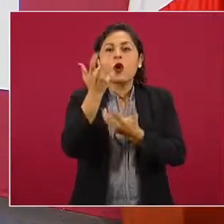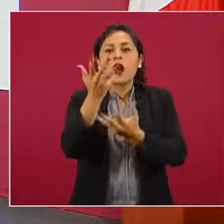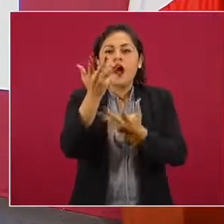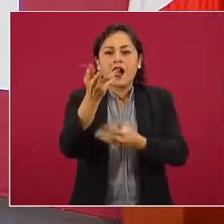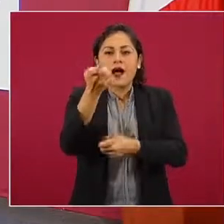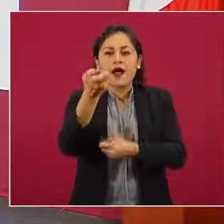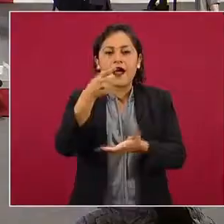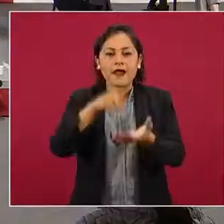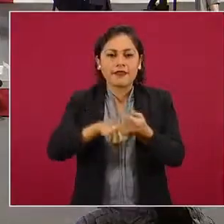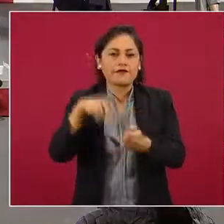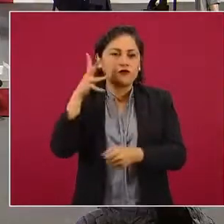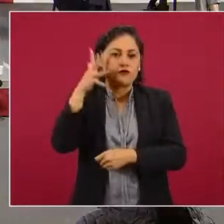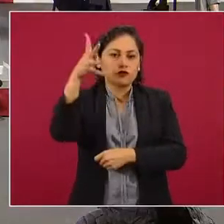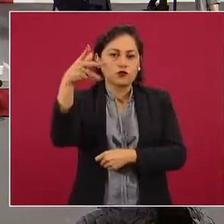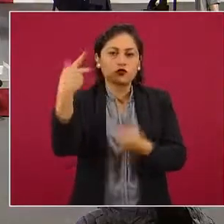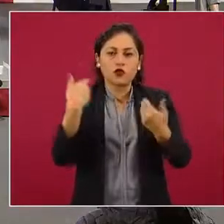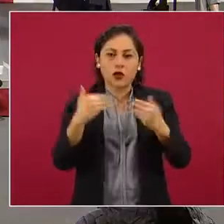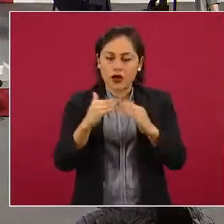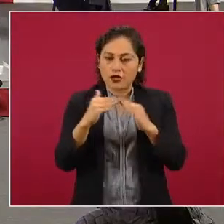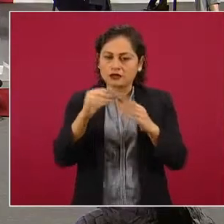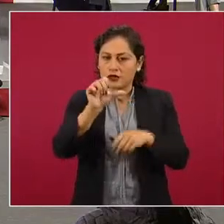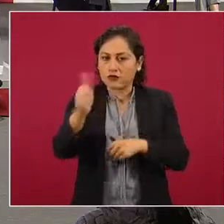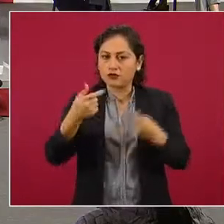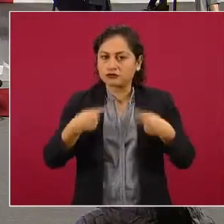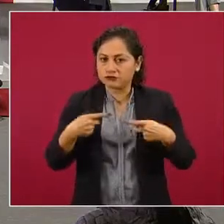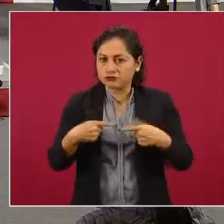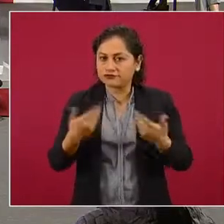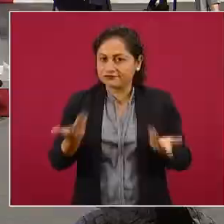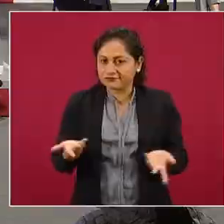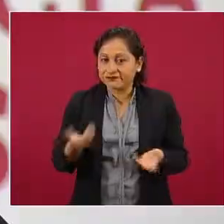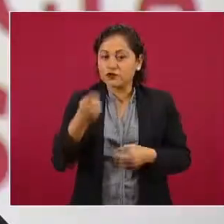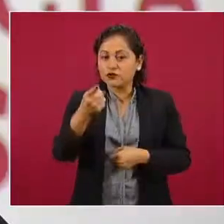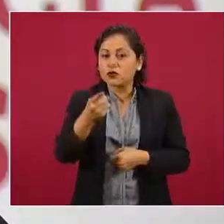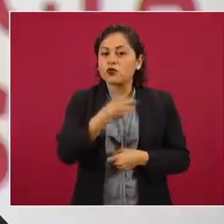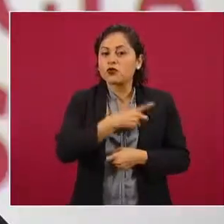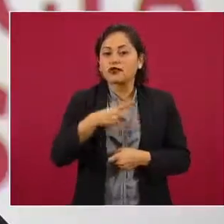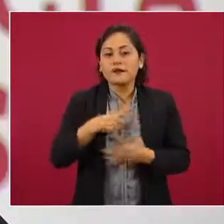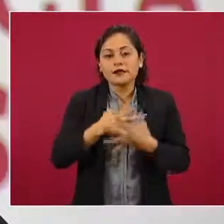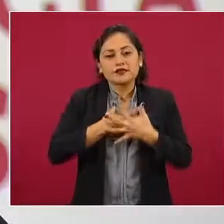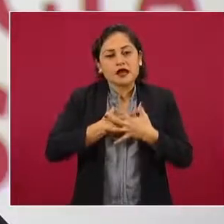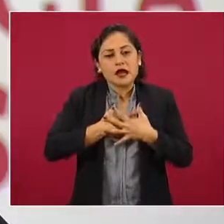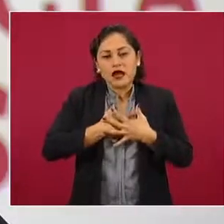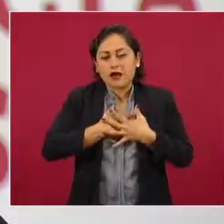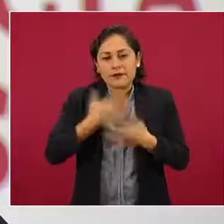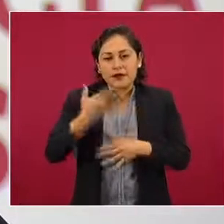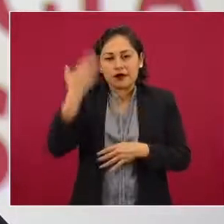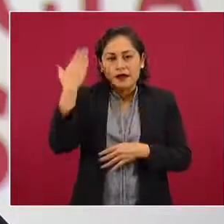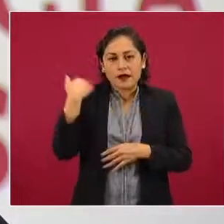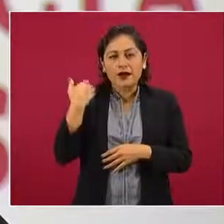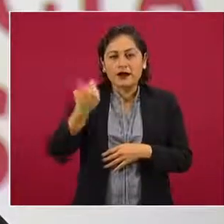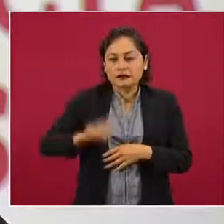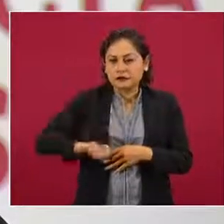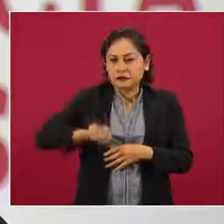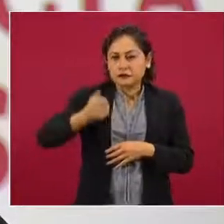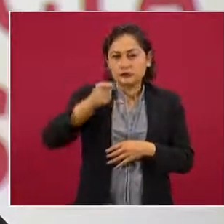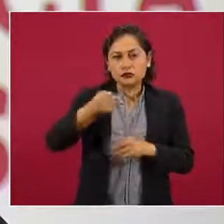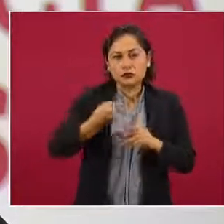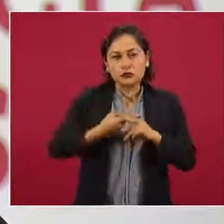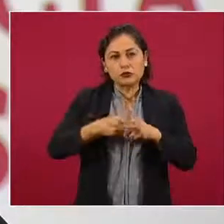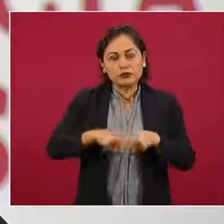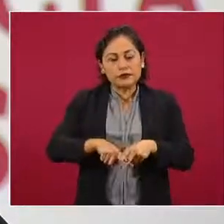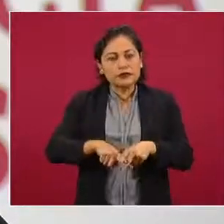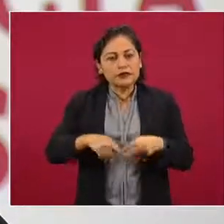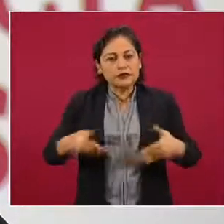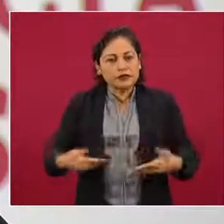la primera criatura que fuiste y a la persona de edad avanzada que serás, porque son partes